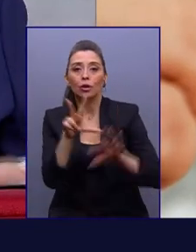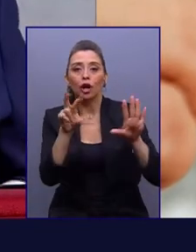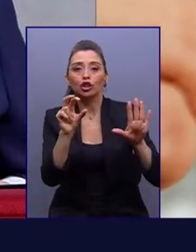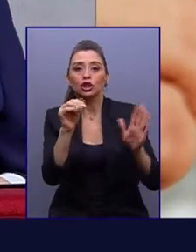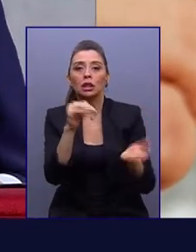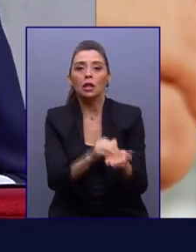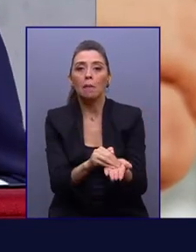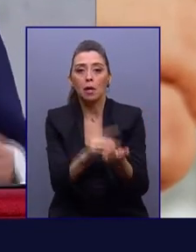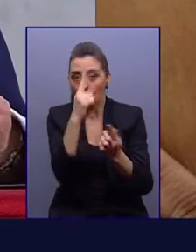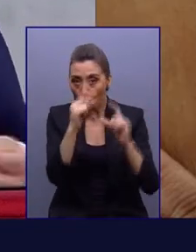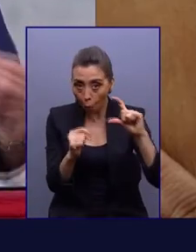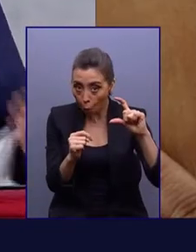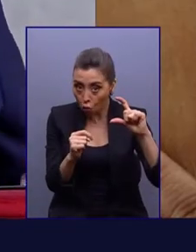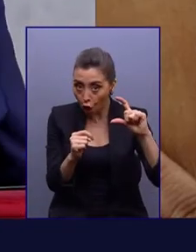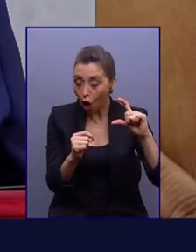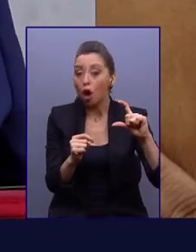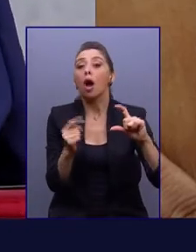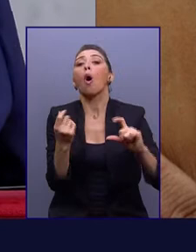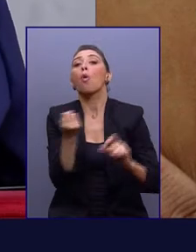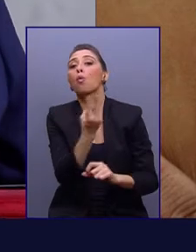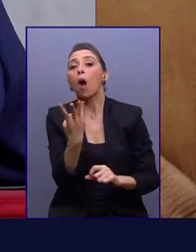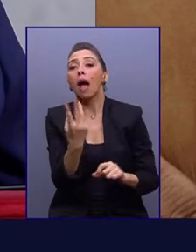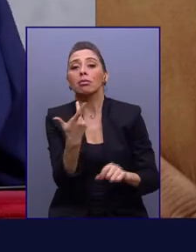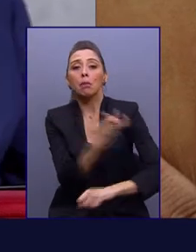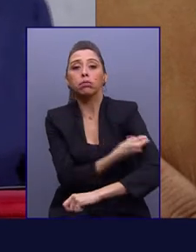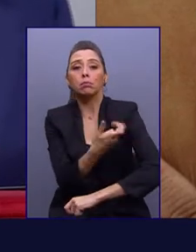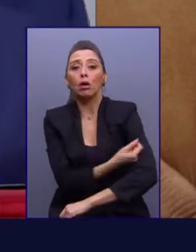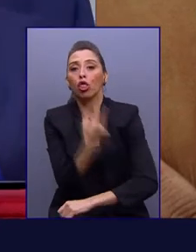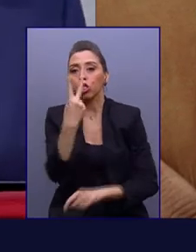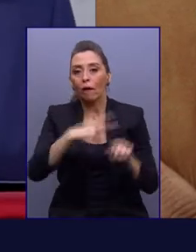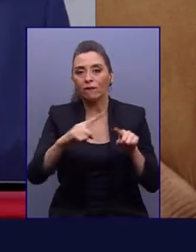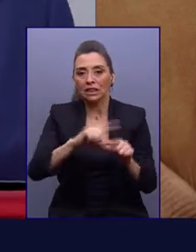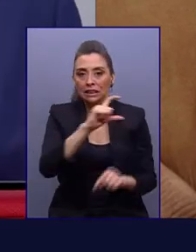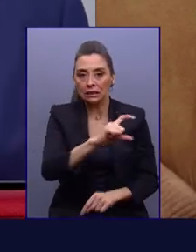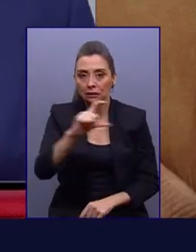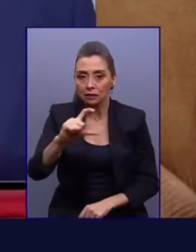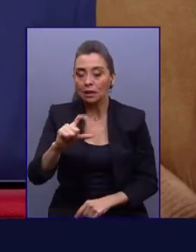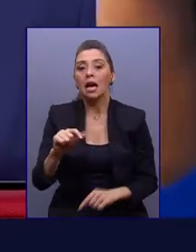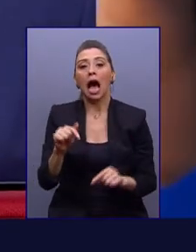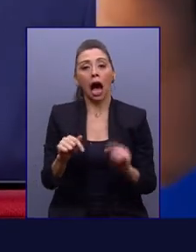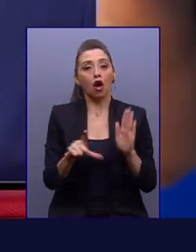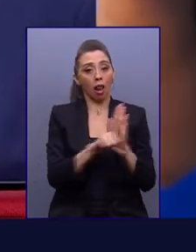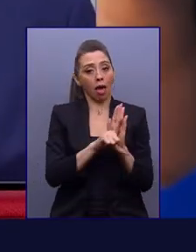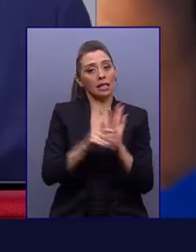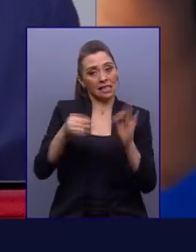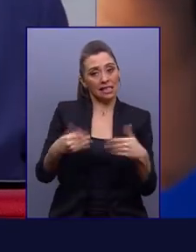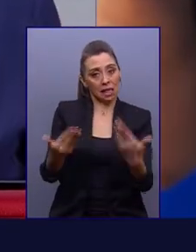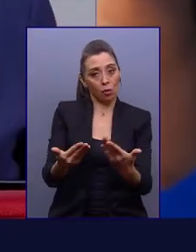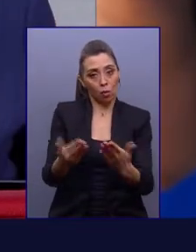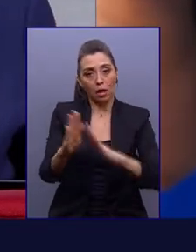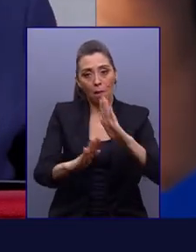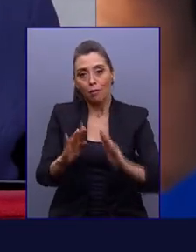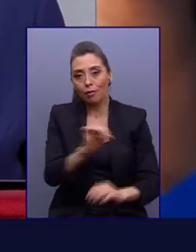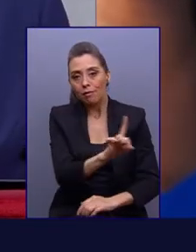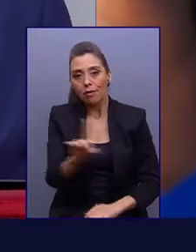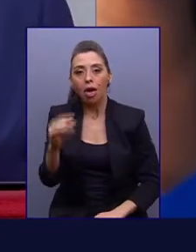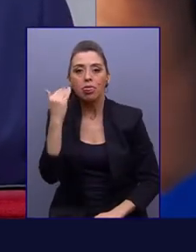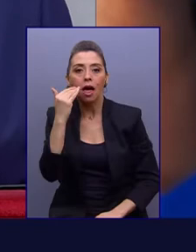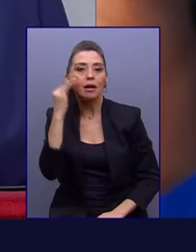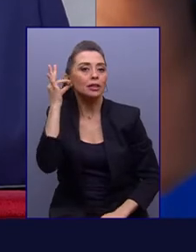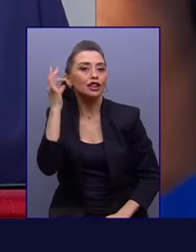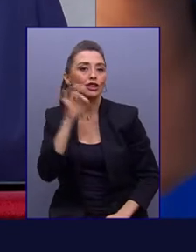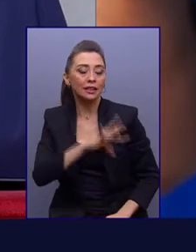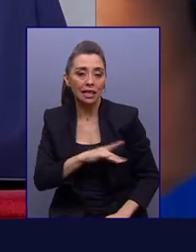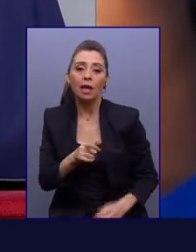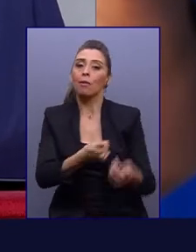cada dosis de la vacuna, y ustedes saben que deben aplicarse 2 dosis. Hoy estamos asegurando esa protección a cada niña de Chile. Y